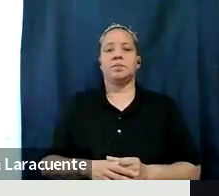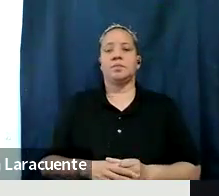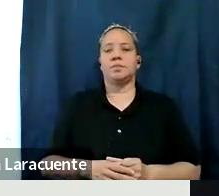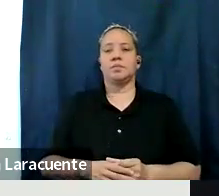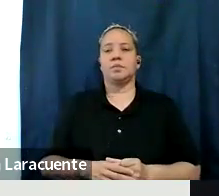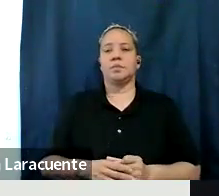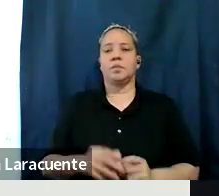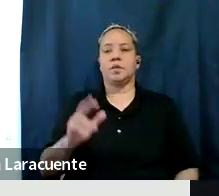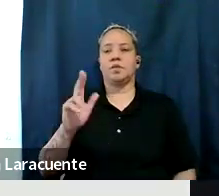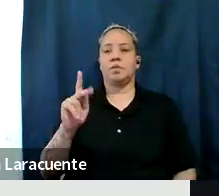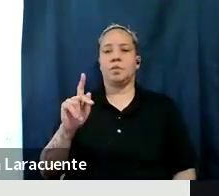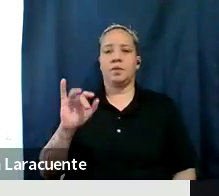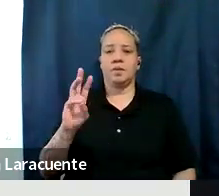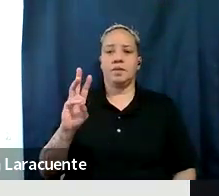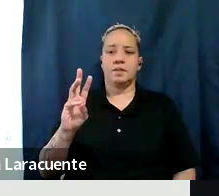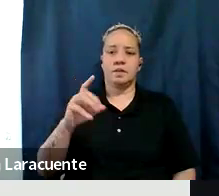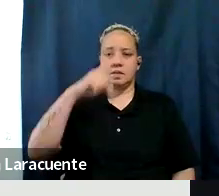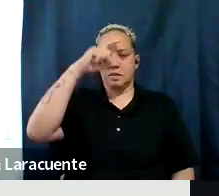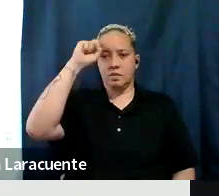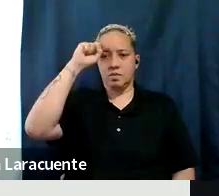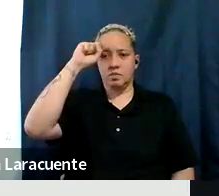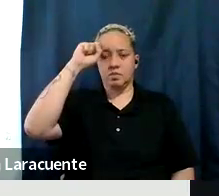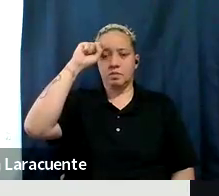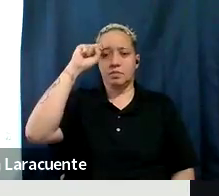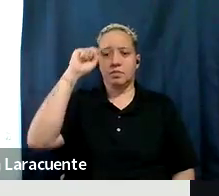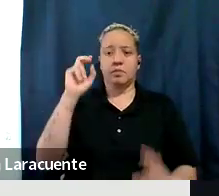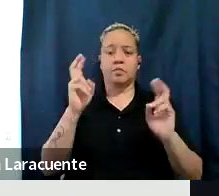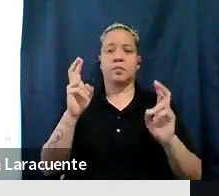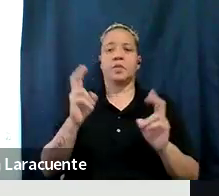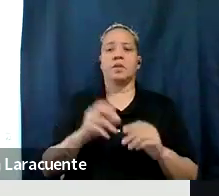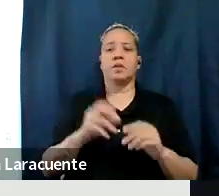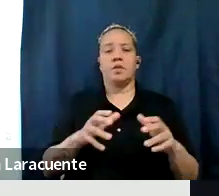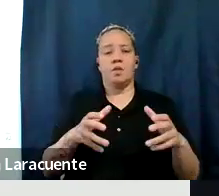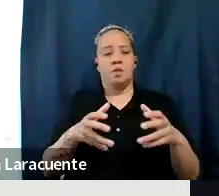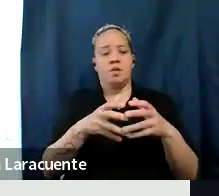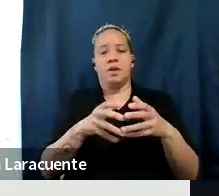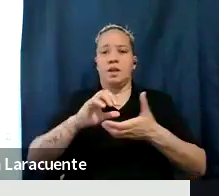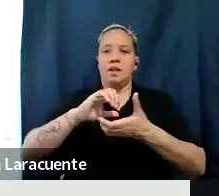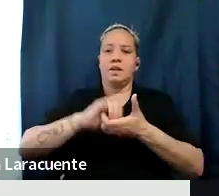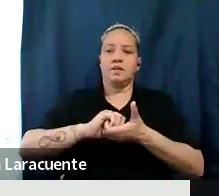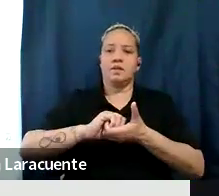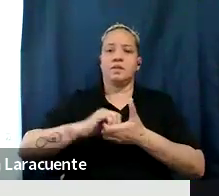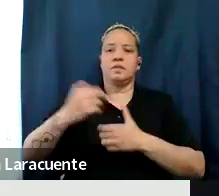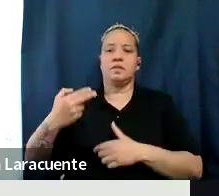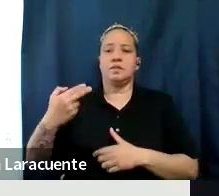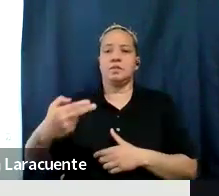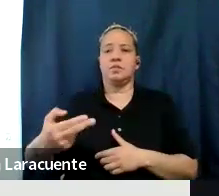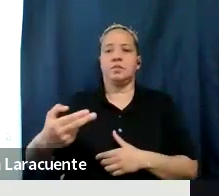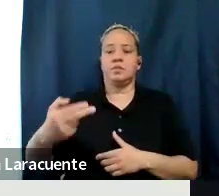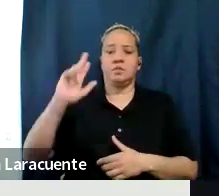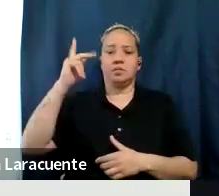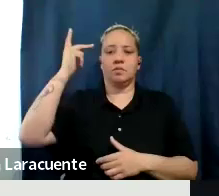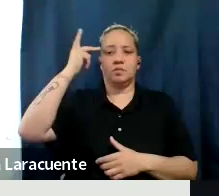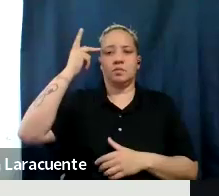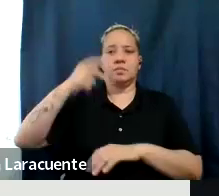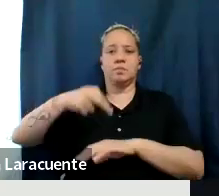el jueves 6 de junio y se titula Las coaliciones y las alianzas en la historia de los partidos políticos de